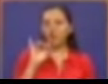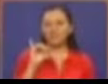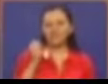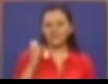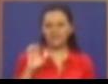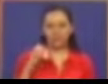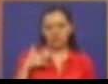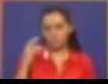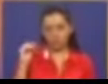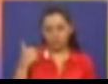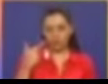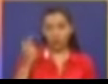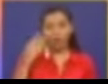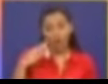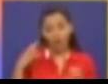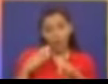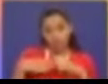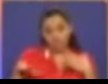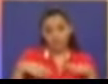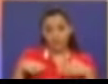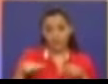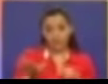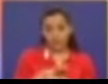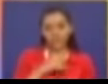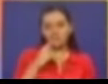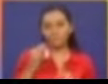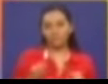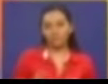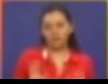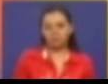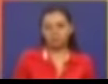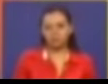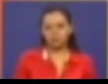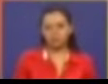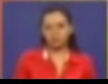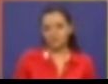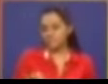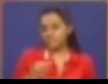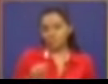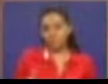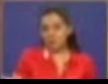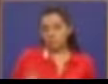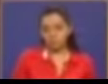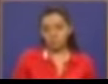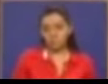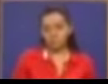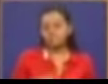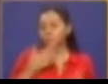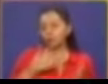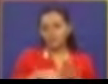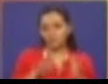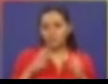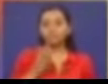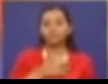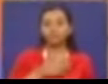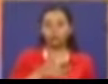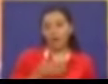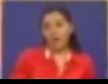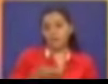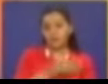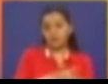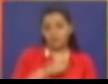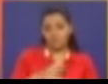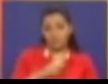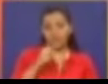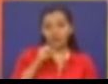y no tenía contabilidad completa, era informal. ¿Pero qué pasaba con esto? Yo era consultor, tenía mi